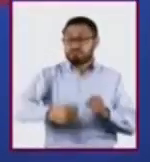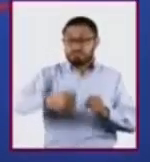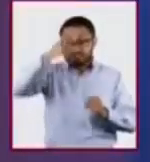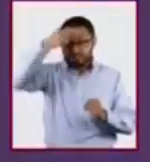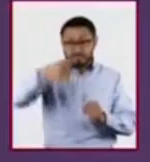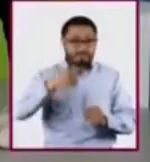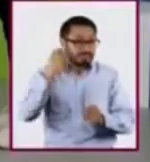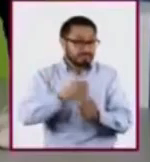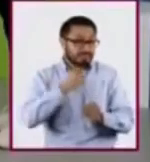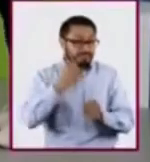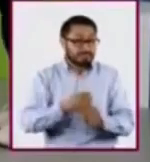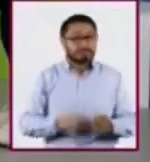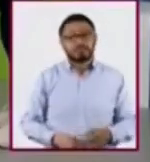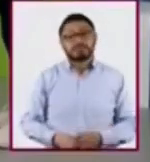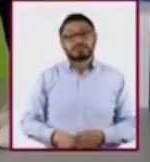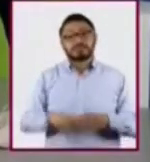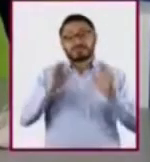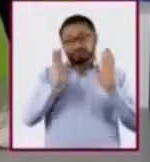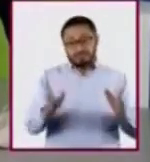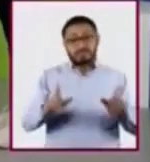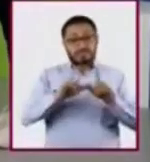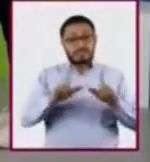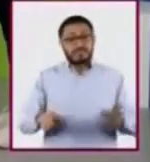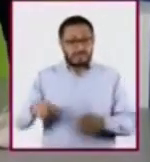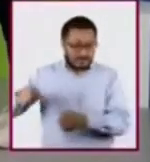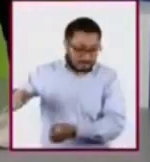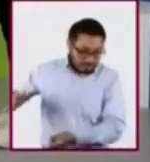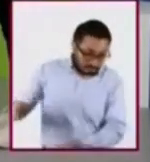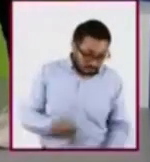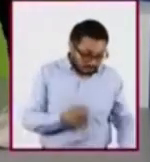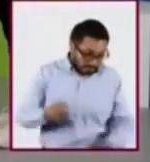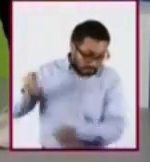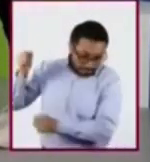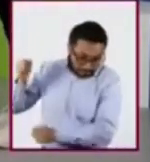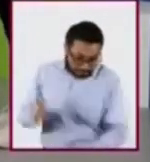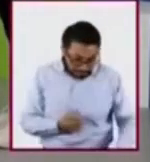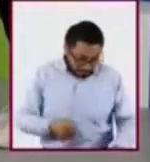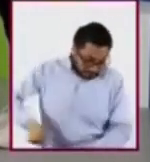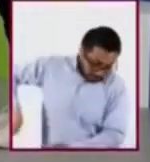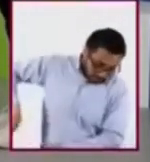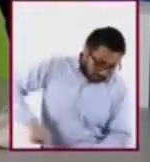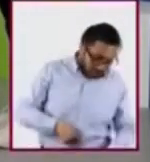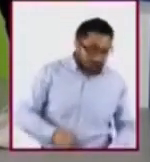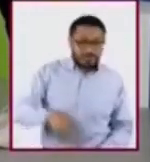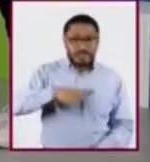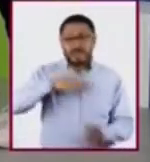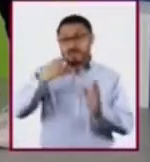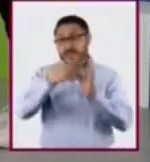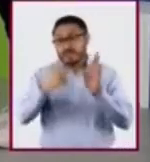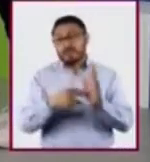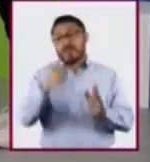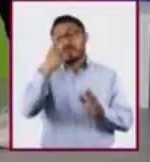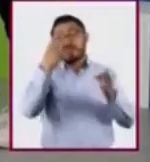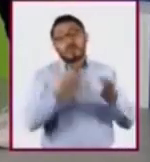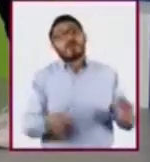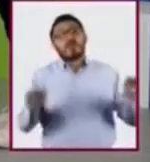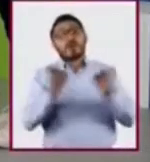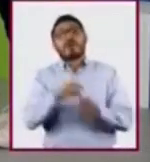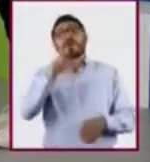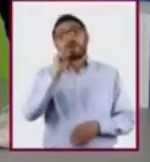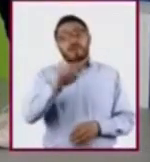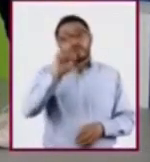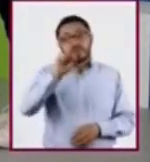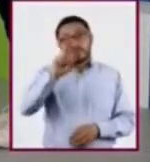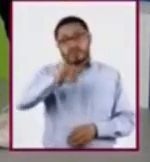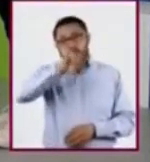práctica. Ya teniendo nuestro bastón, establezcamos la primera regla, que es fundamental y que consiste en la sujeción